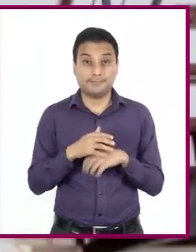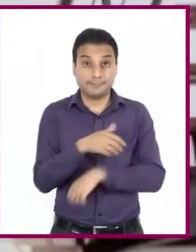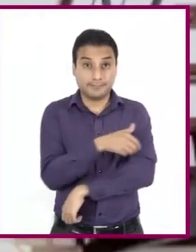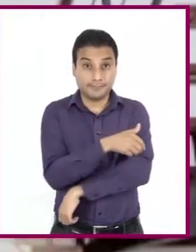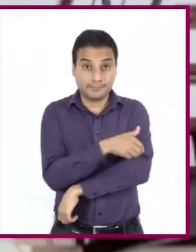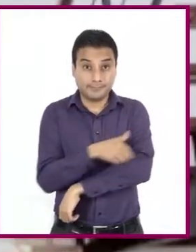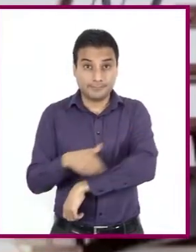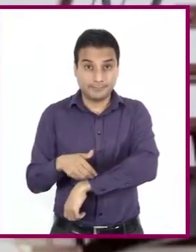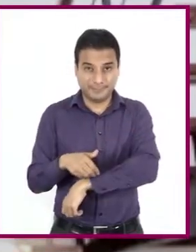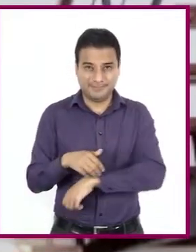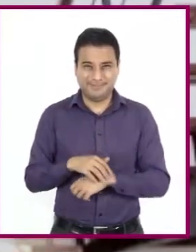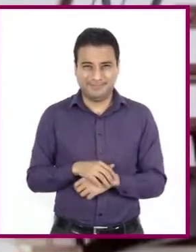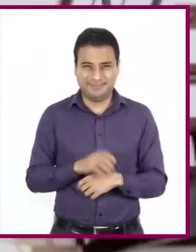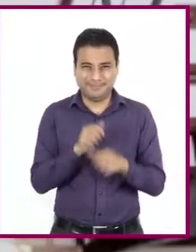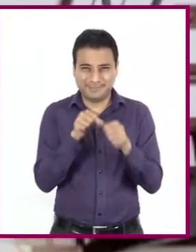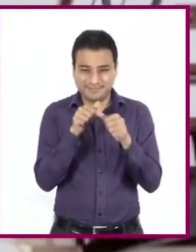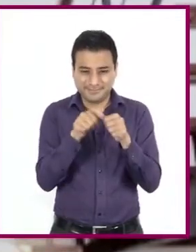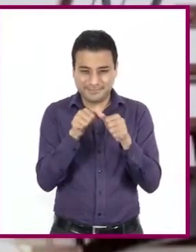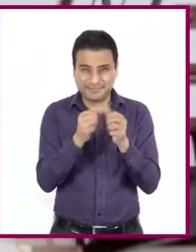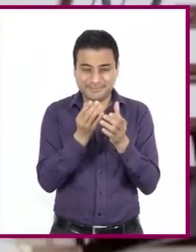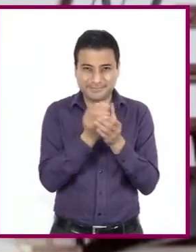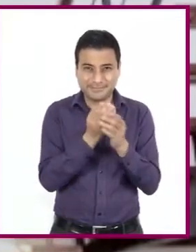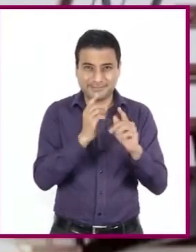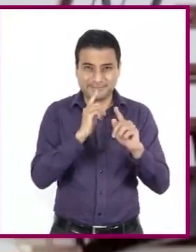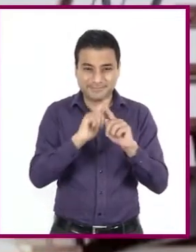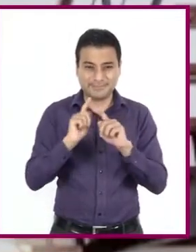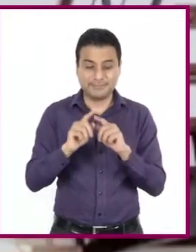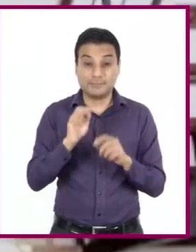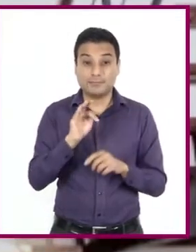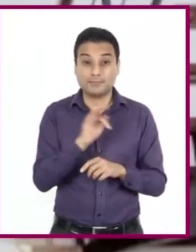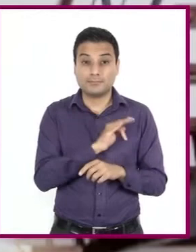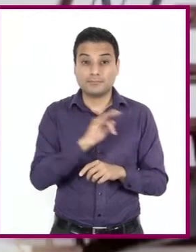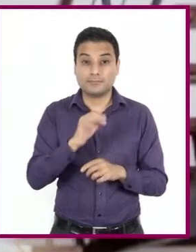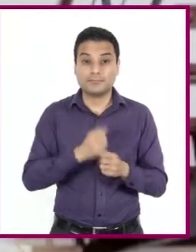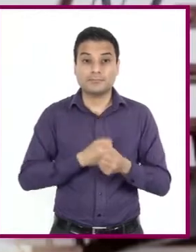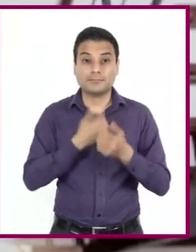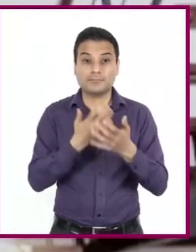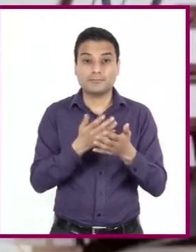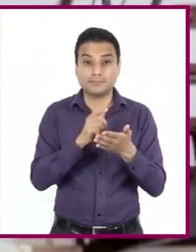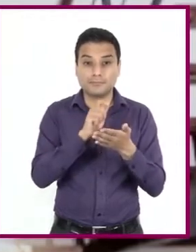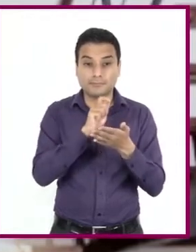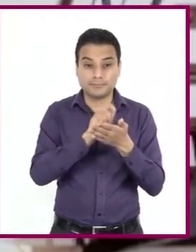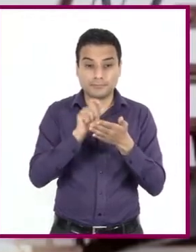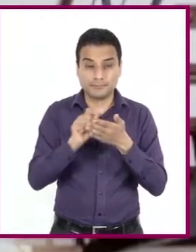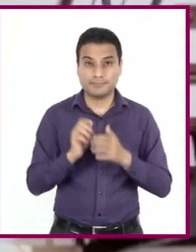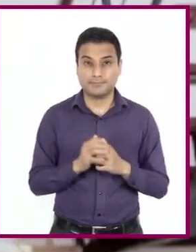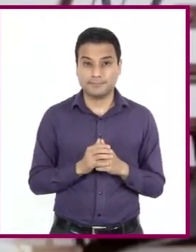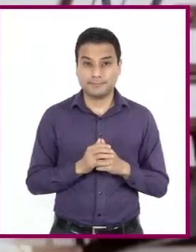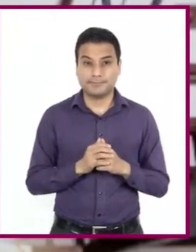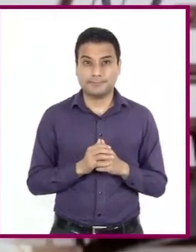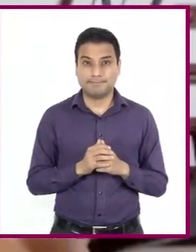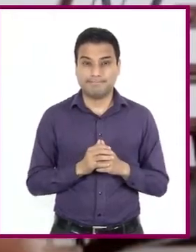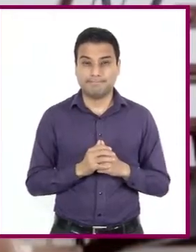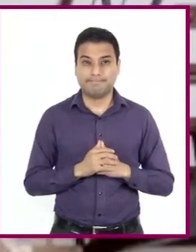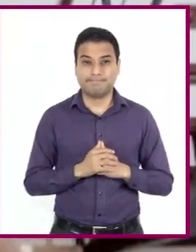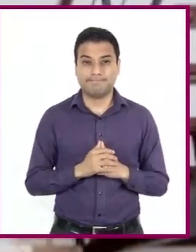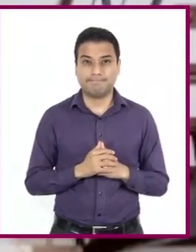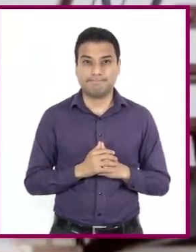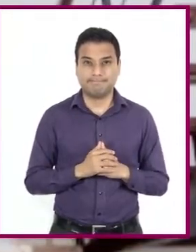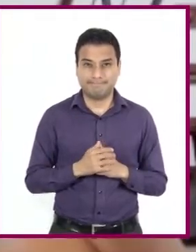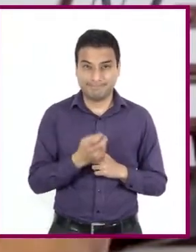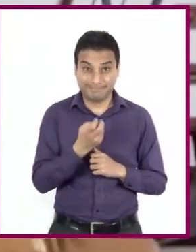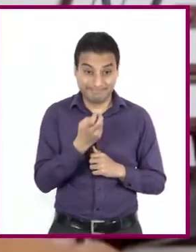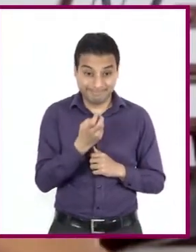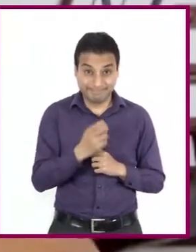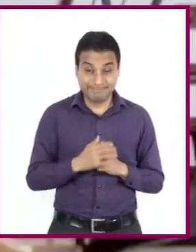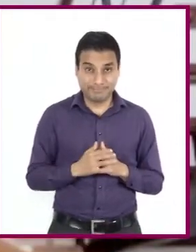infundir, justamente pueden aplicar a los poemas gráficos esas distintas expresiones del sonido. Esas